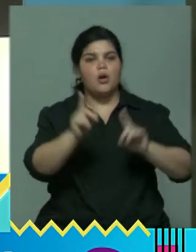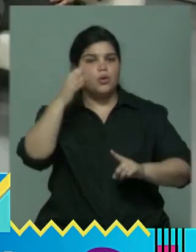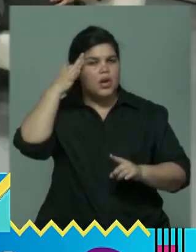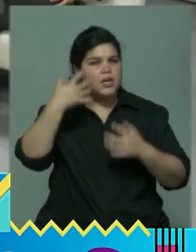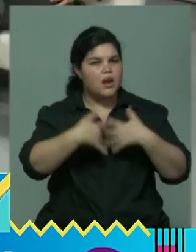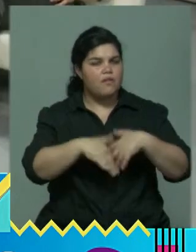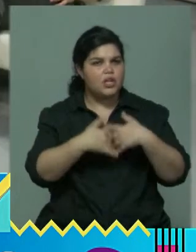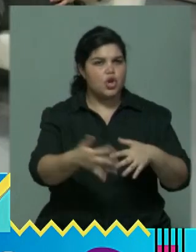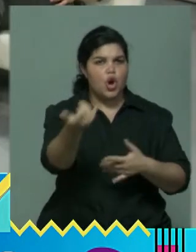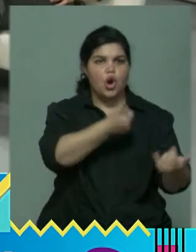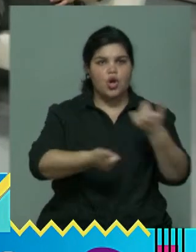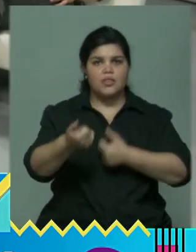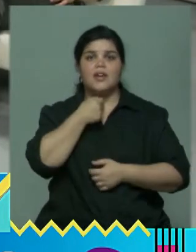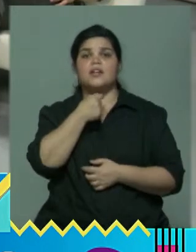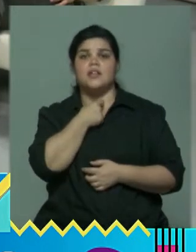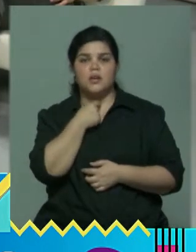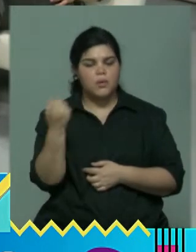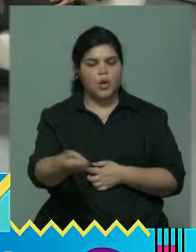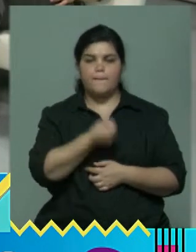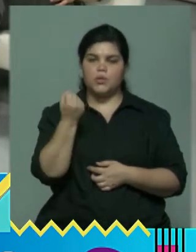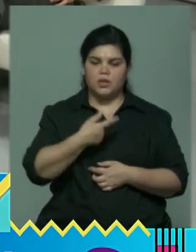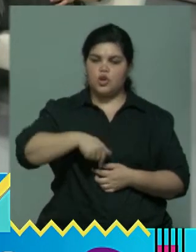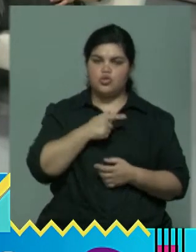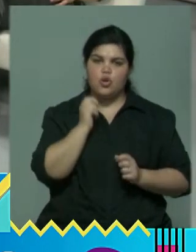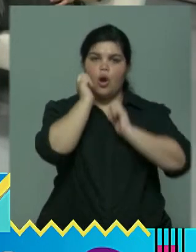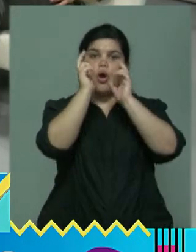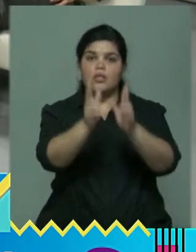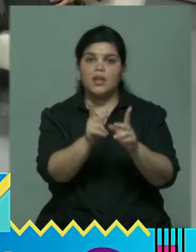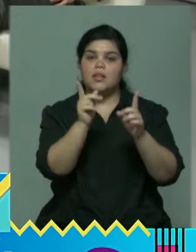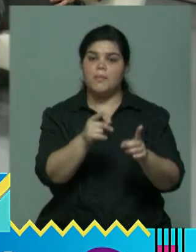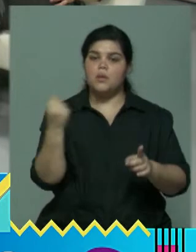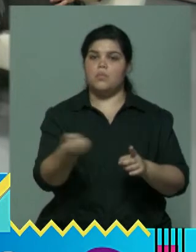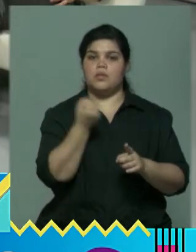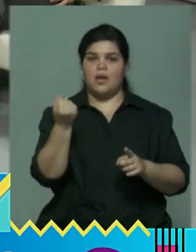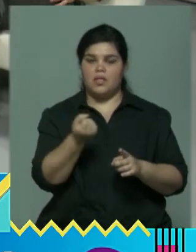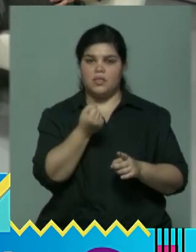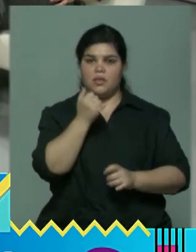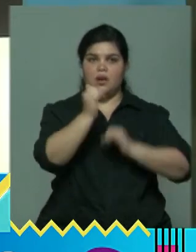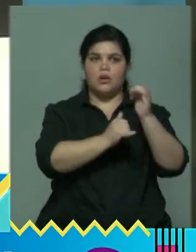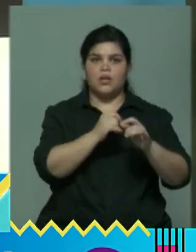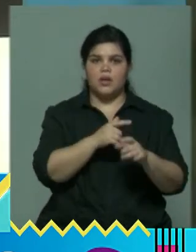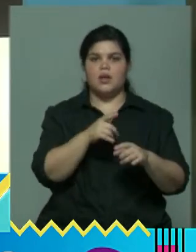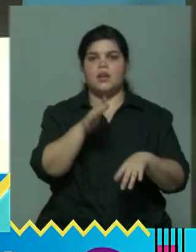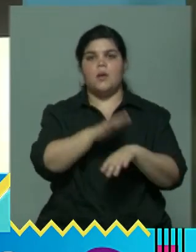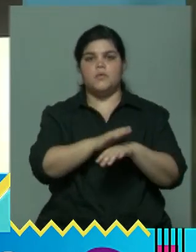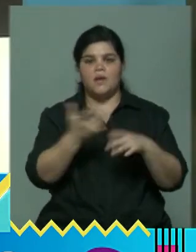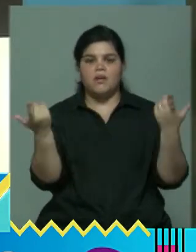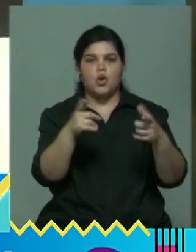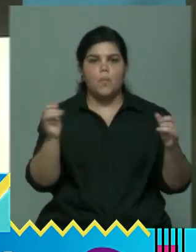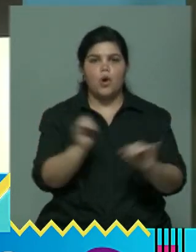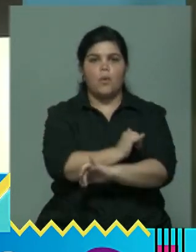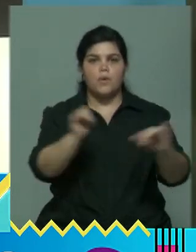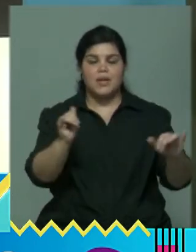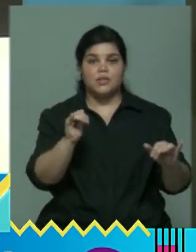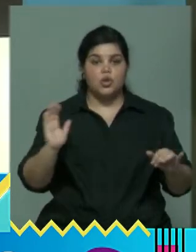pero bueno, me parece que está bueno darnos el espacio y sobre todo puntualizar en esto, ¿no? Creo que los medios de comunicación tenemos un gran trabajo por